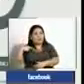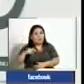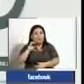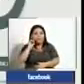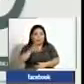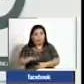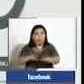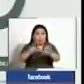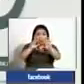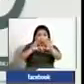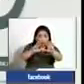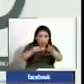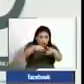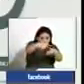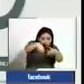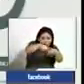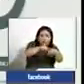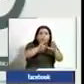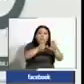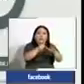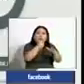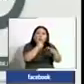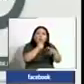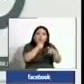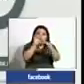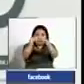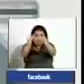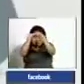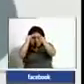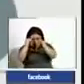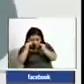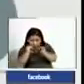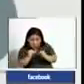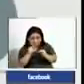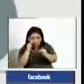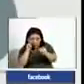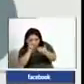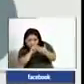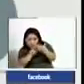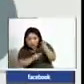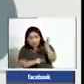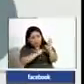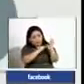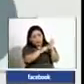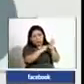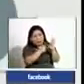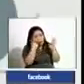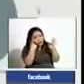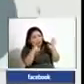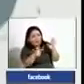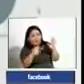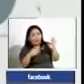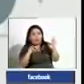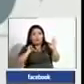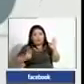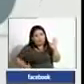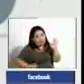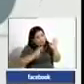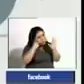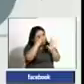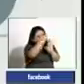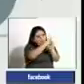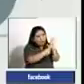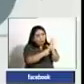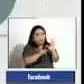Se mantiene, si lo vemos en la parte inferior, si bajamos un poco la página, en el medio de la publicación del gobierno, se mantiene